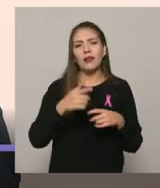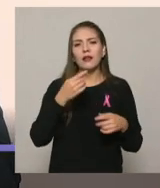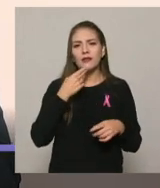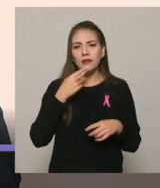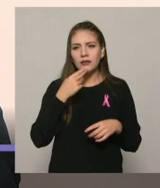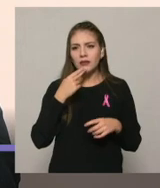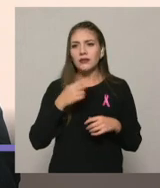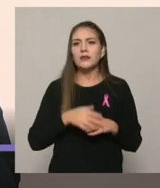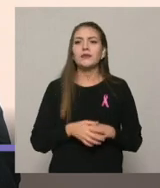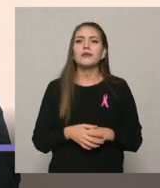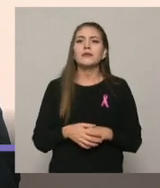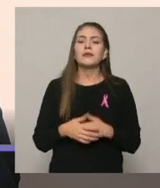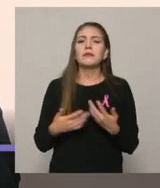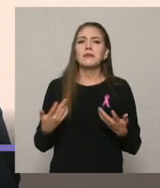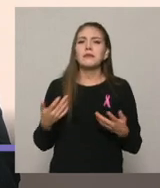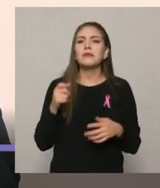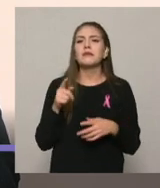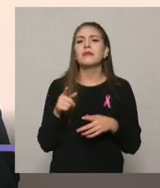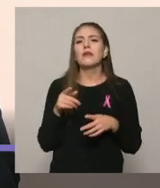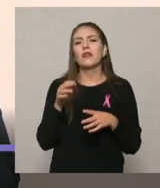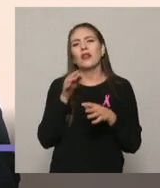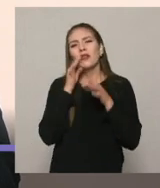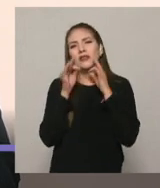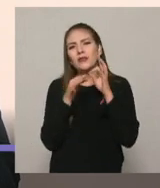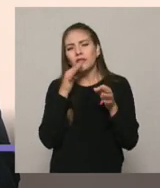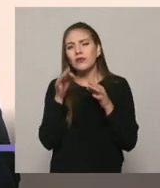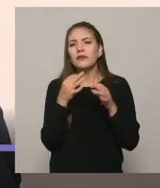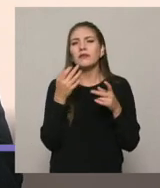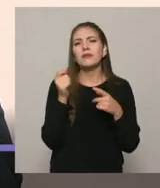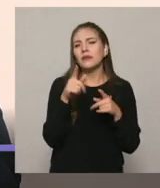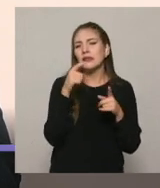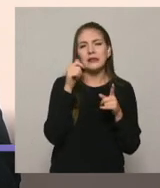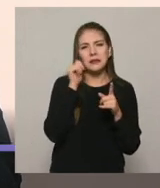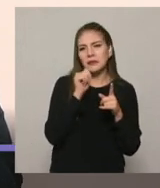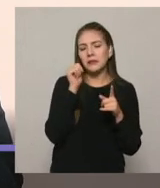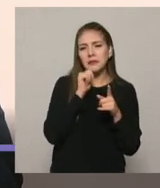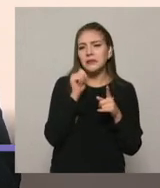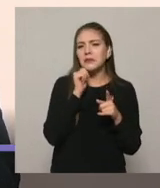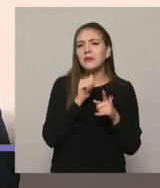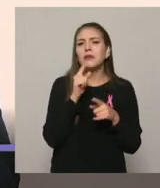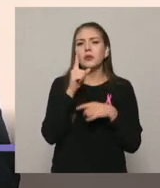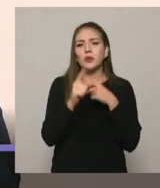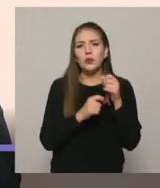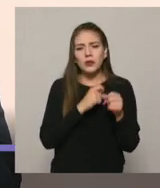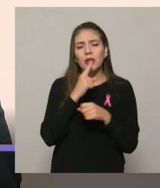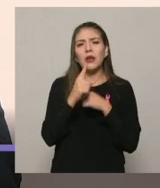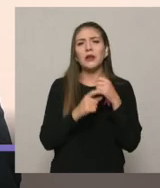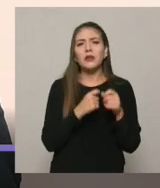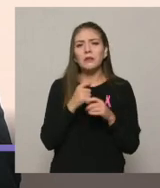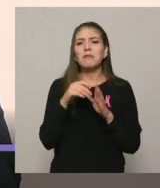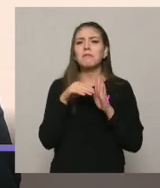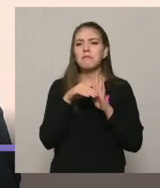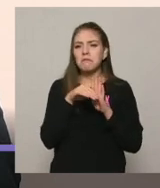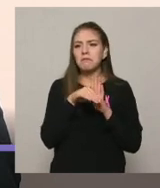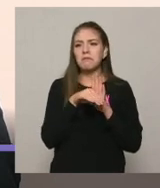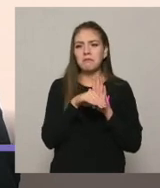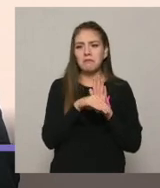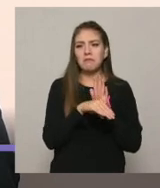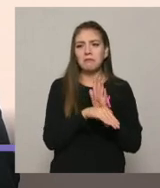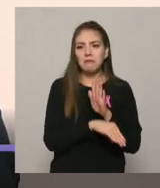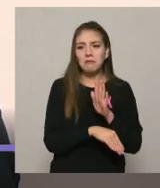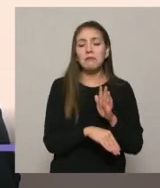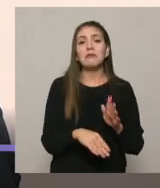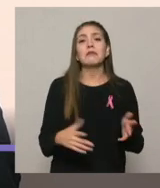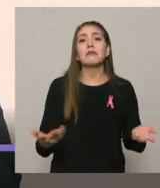digámosle, tradicionales, los espacios noticiosos tradicionales, están bajando año con año su influencia. Los principales,